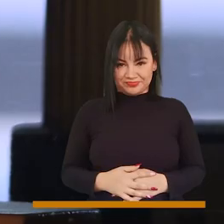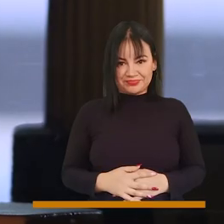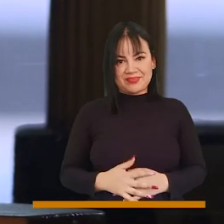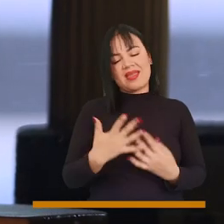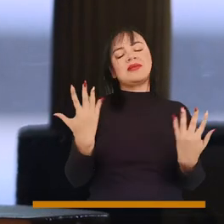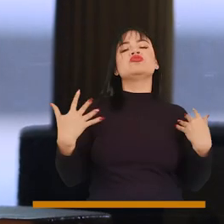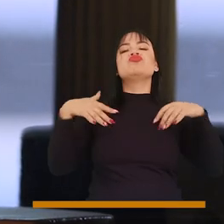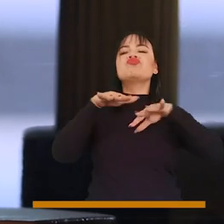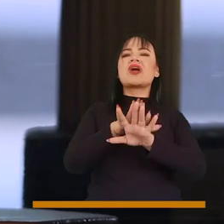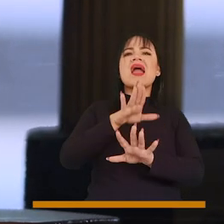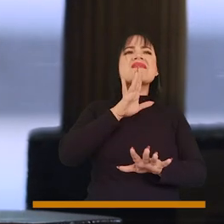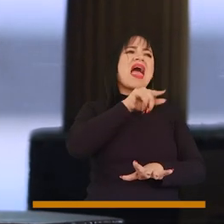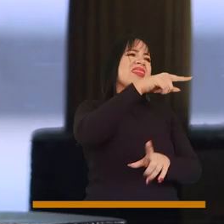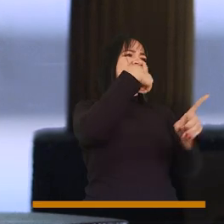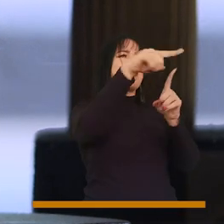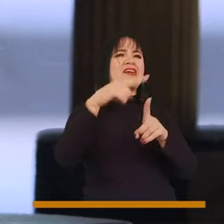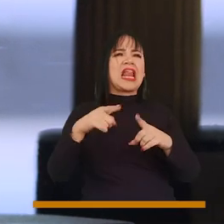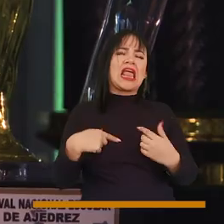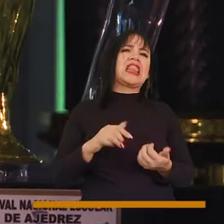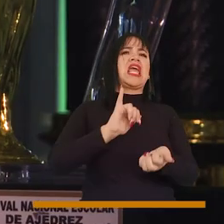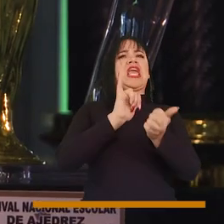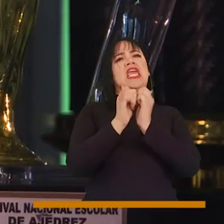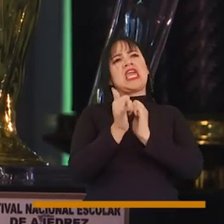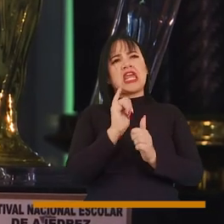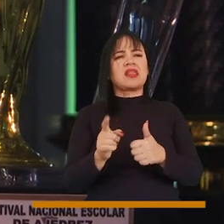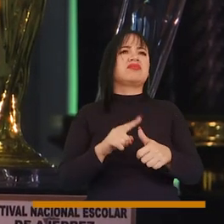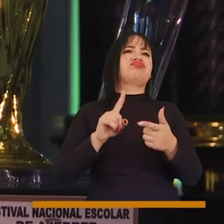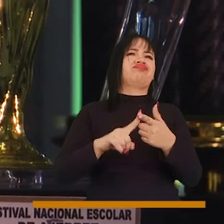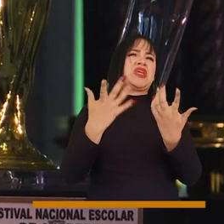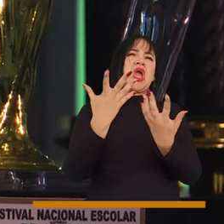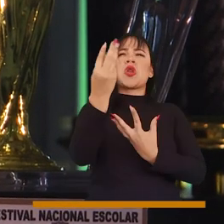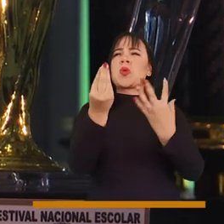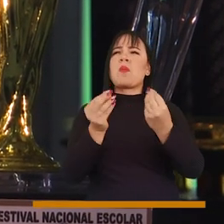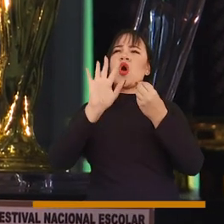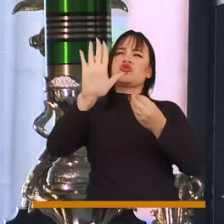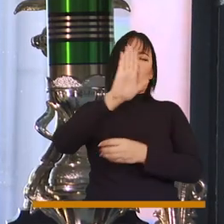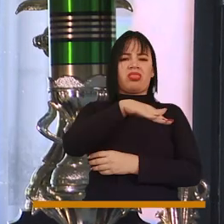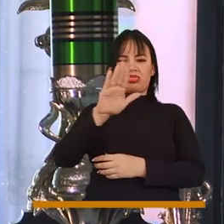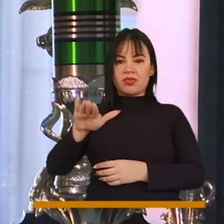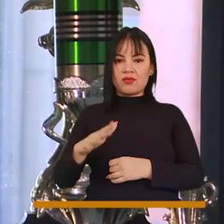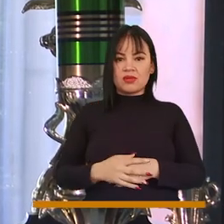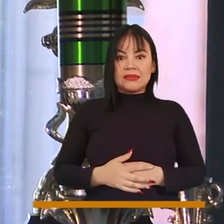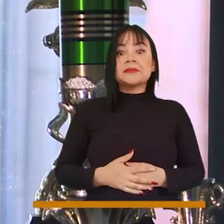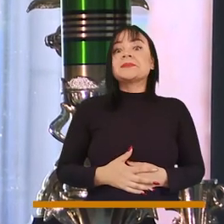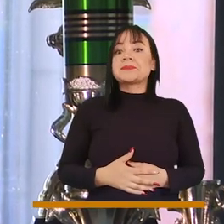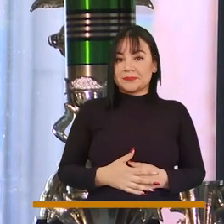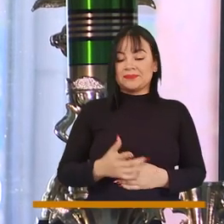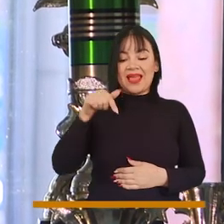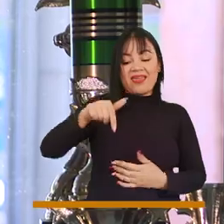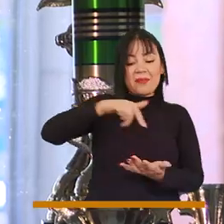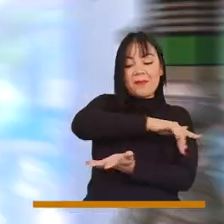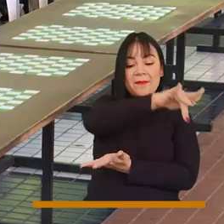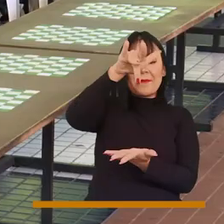los entes deportivos del municipio, del Inder Medellín, Selecciones Antioquia, y sin duda alguna,